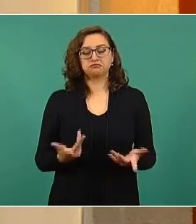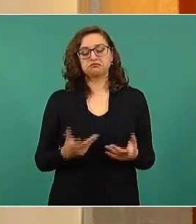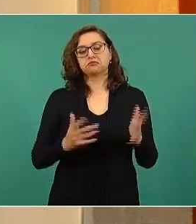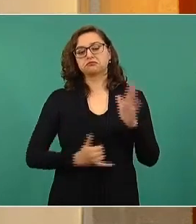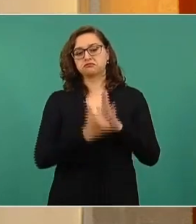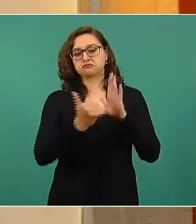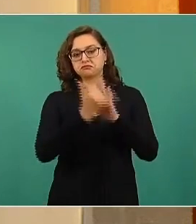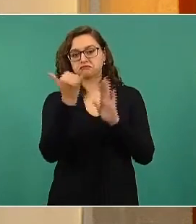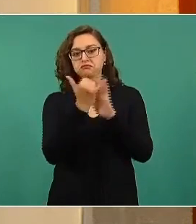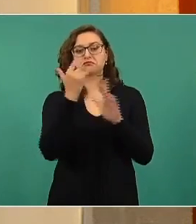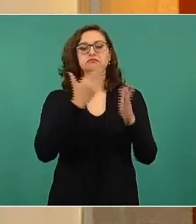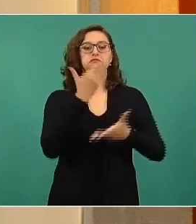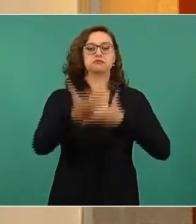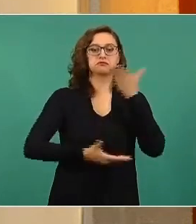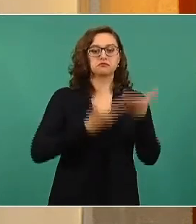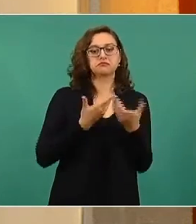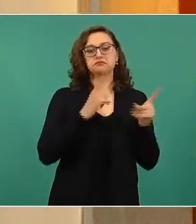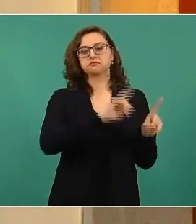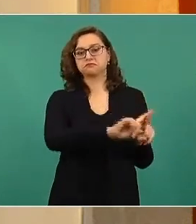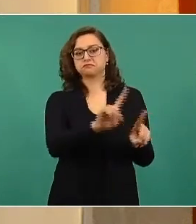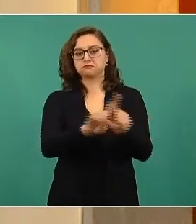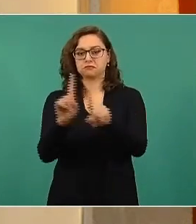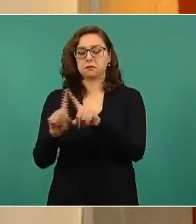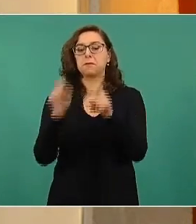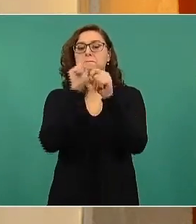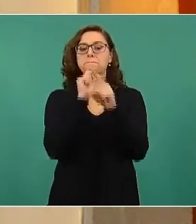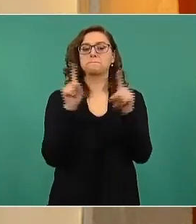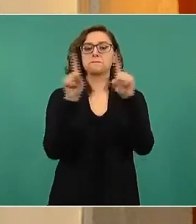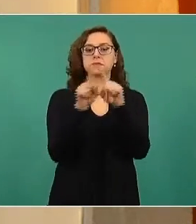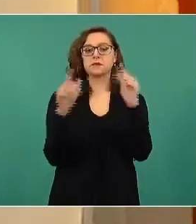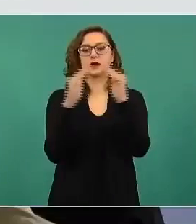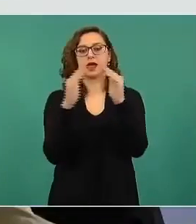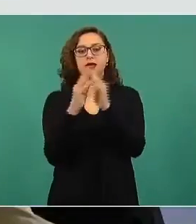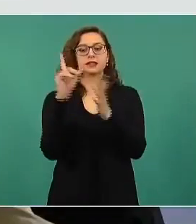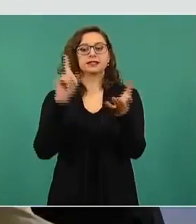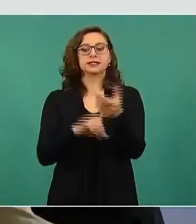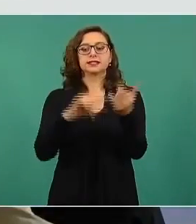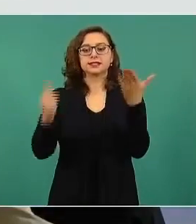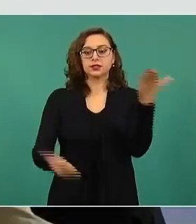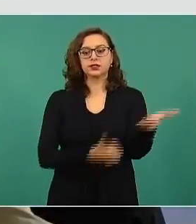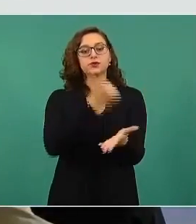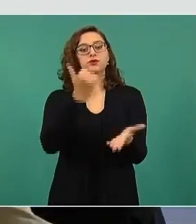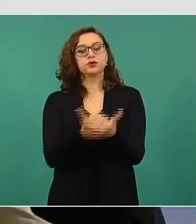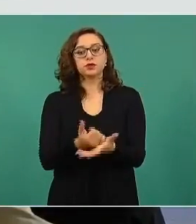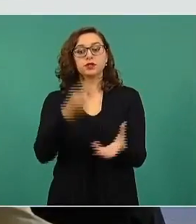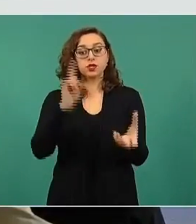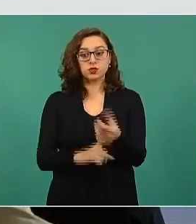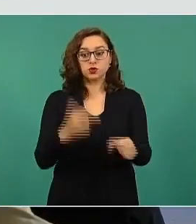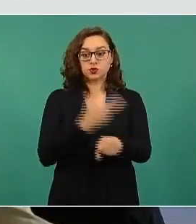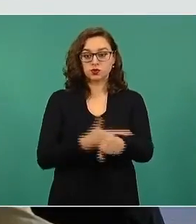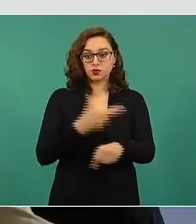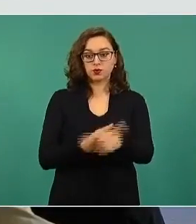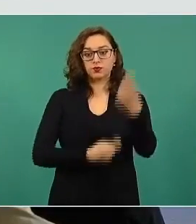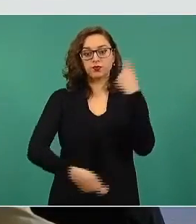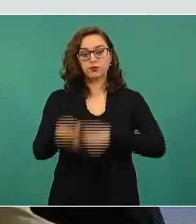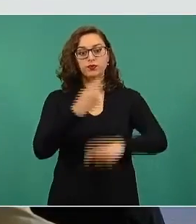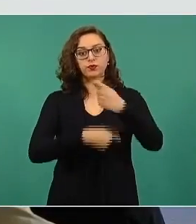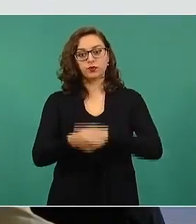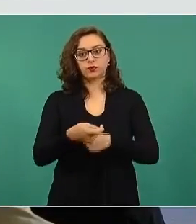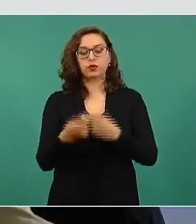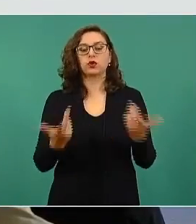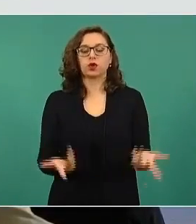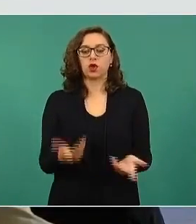básicos, espacios públicos, equipamientos, vivienda en el ámbito urbano que se gestiona o se ejecuta a través de la Comisión Nacional de